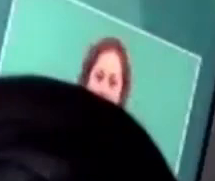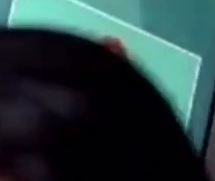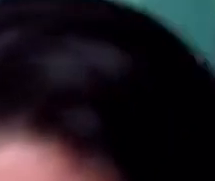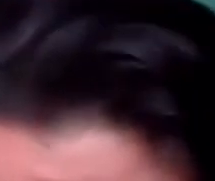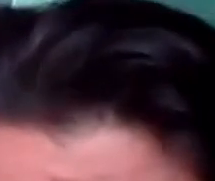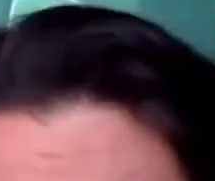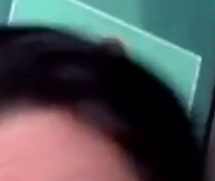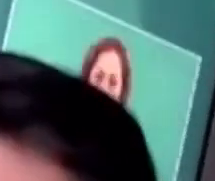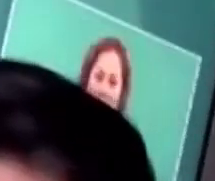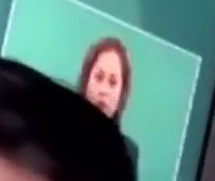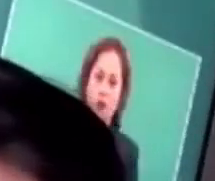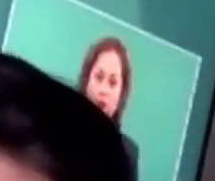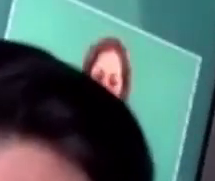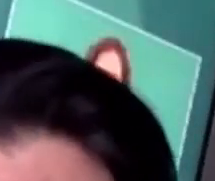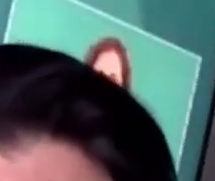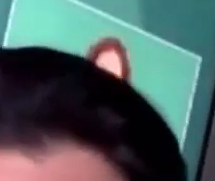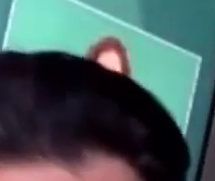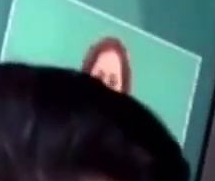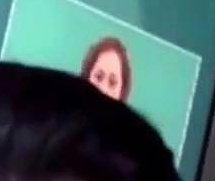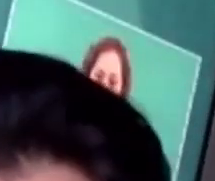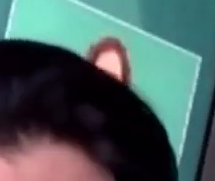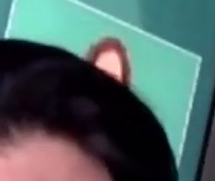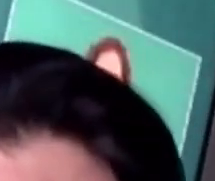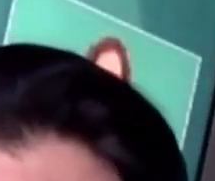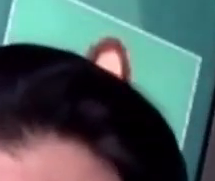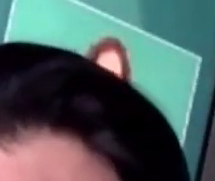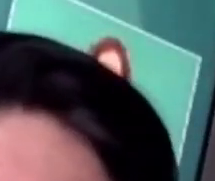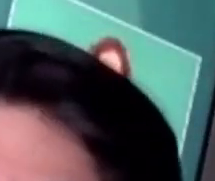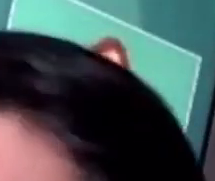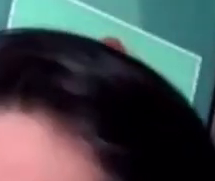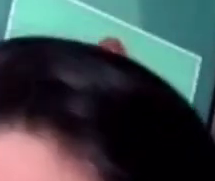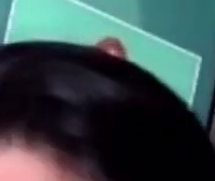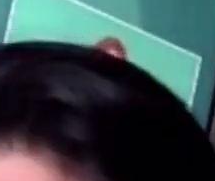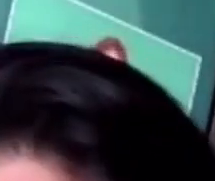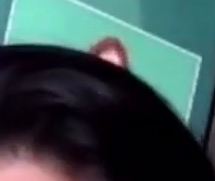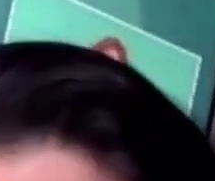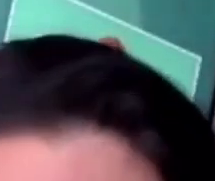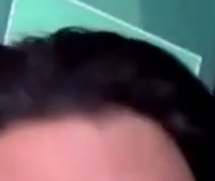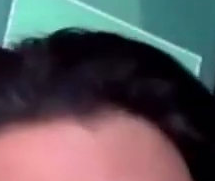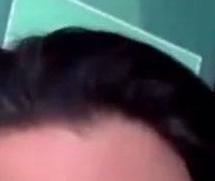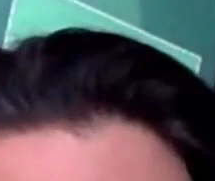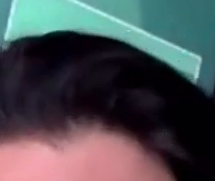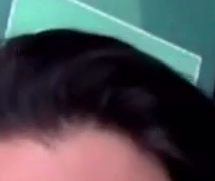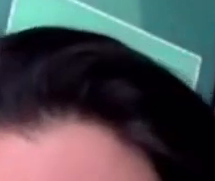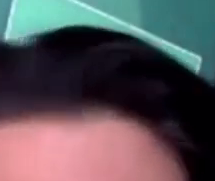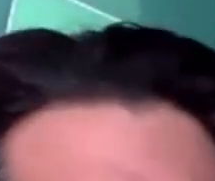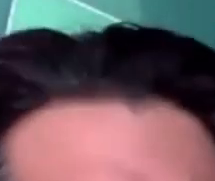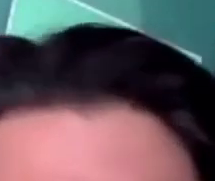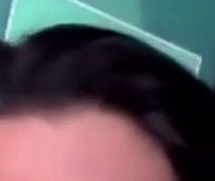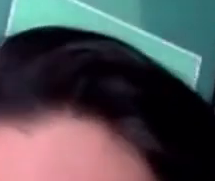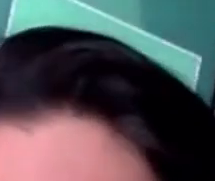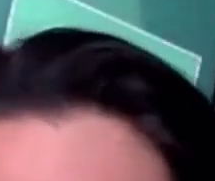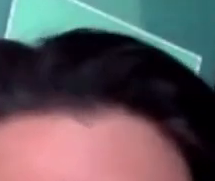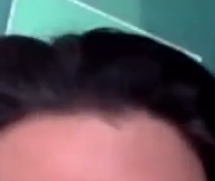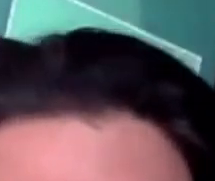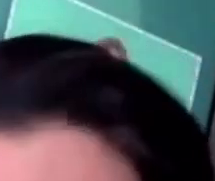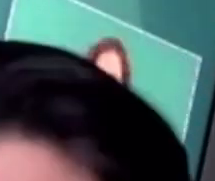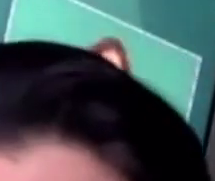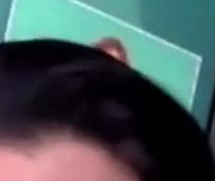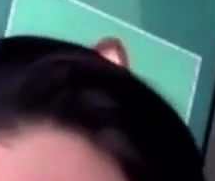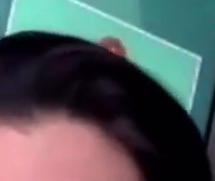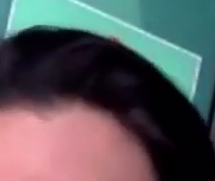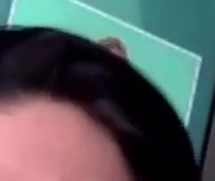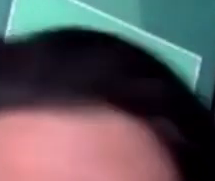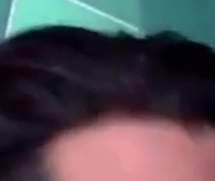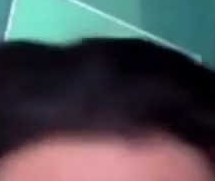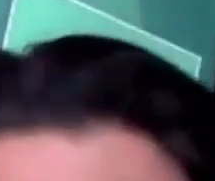de poder confrontar a otros institutos como el Instituto Nacional Electoral, y no pasa nada. No es dictatorial, no es autoritario. El